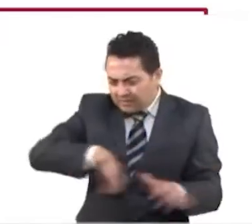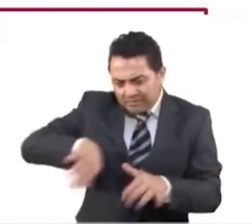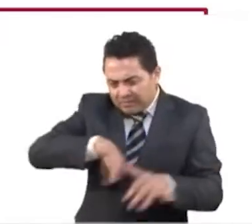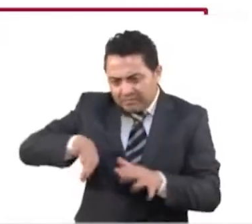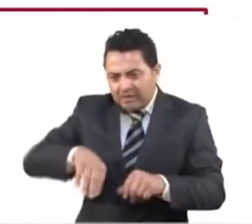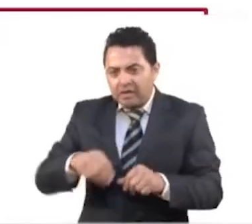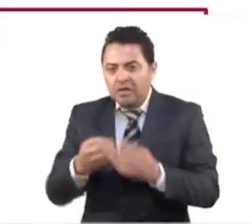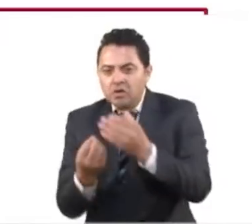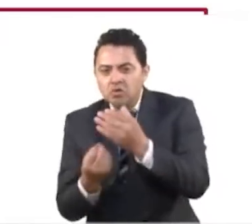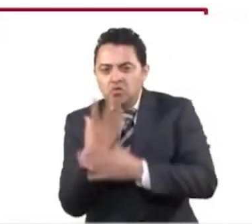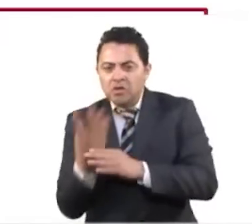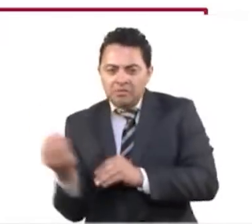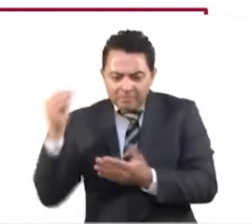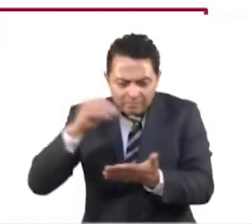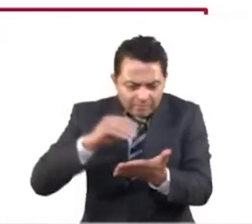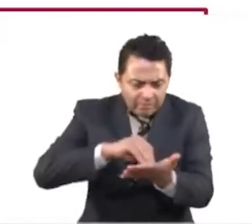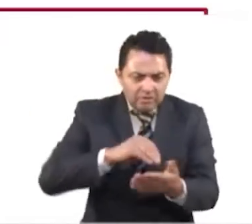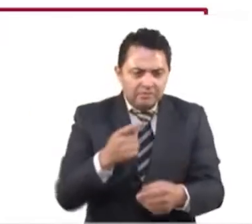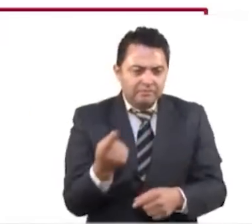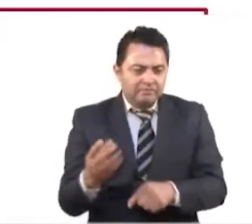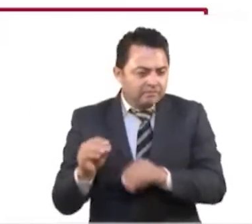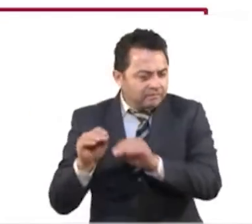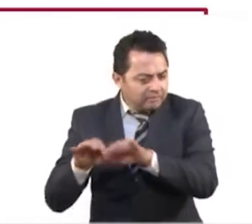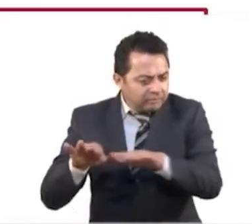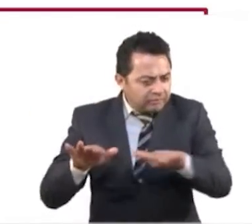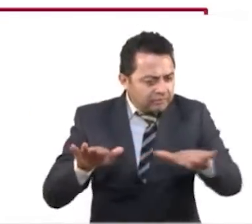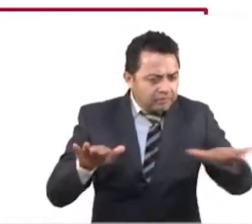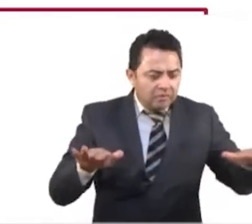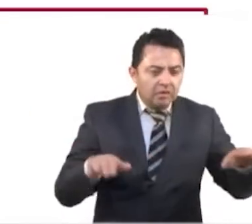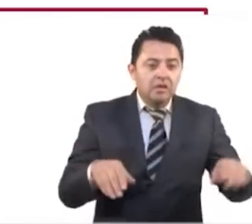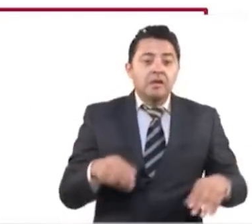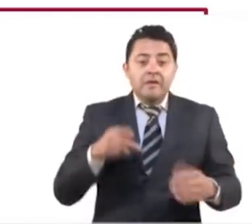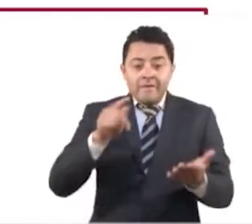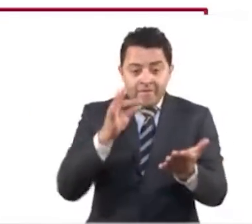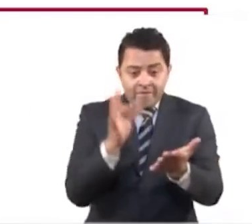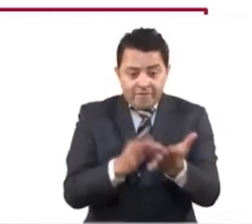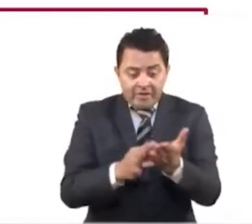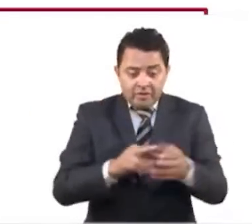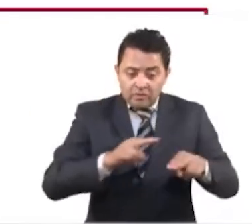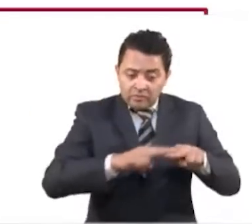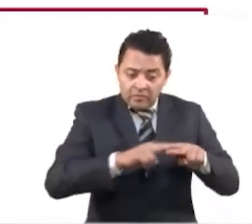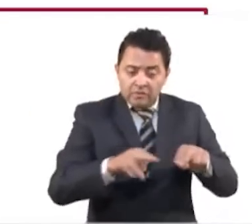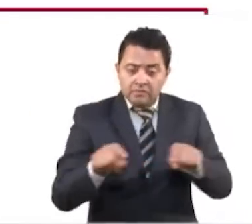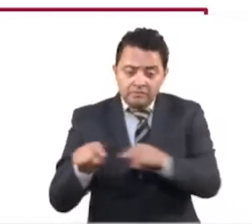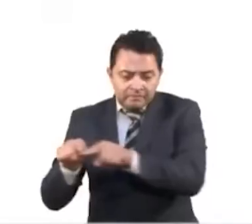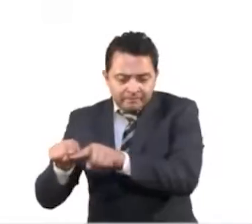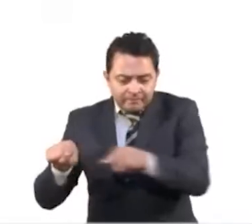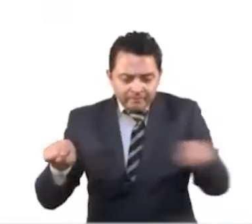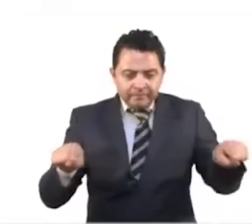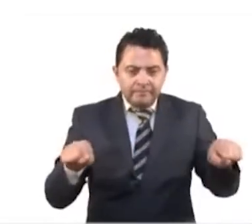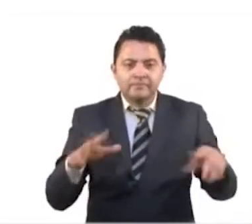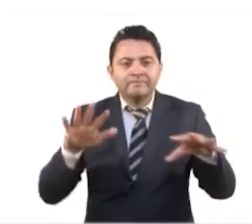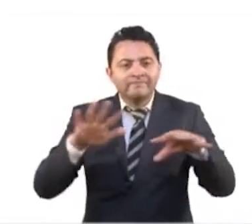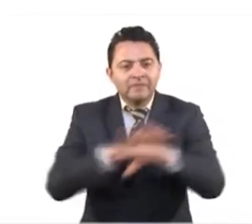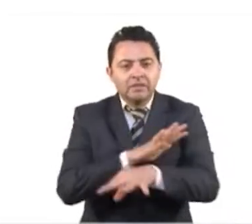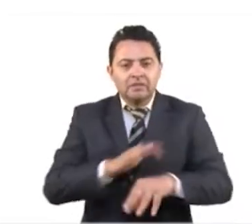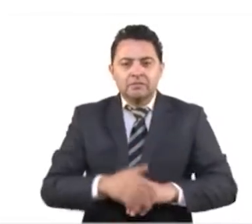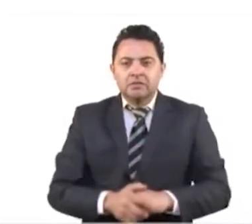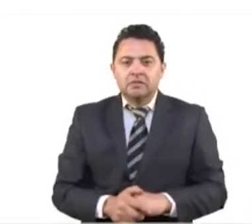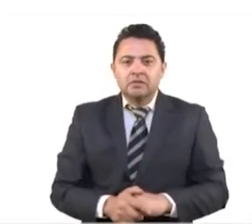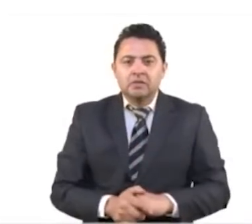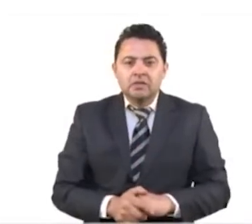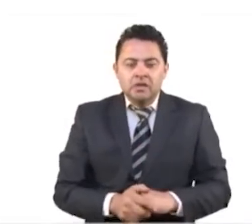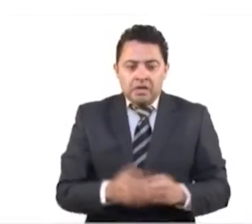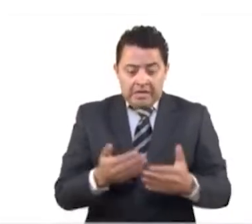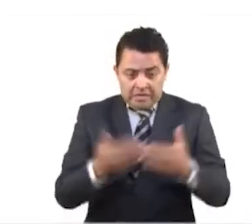las vías y se cambiaron todos estos durmientes y todos estos rieles. Por favor. En